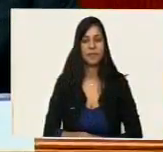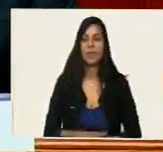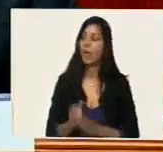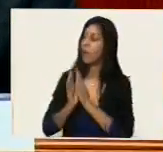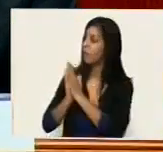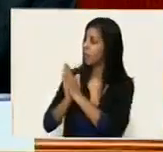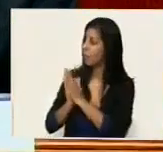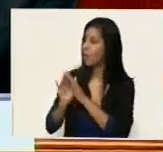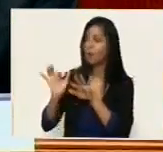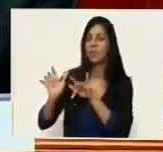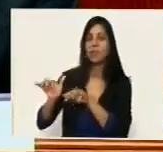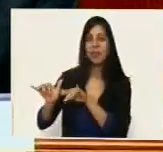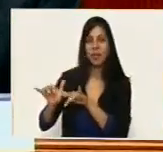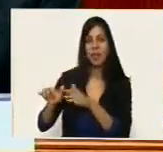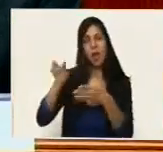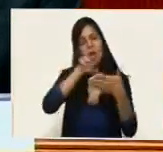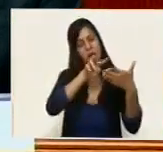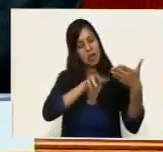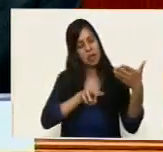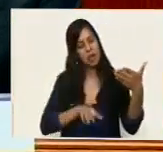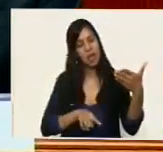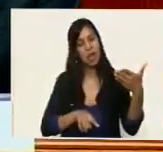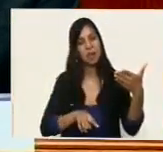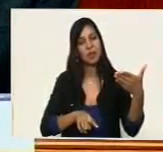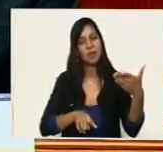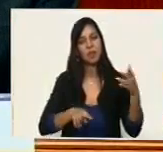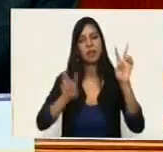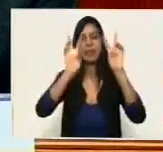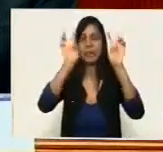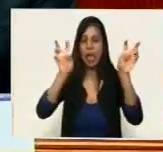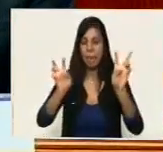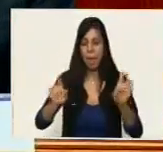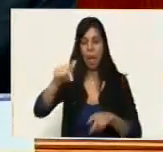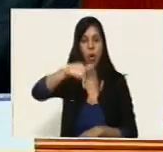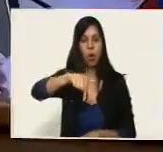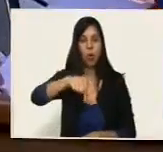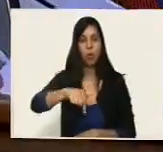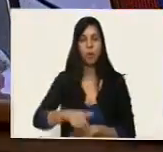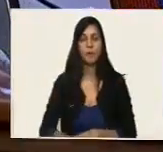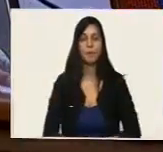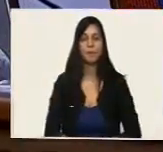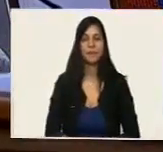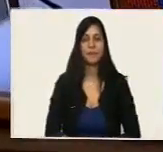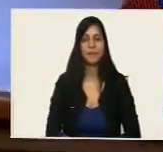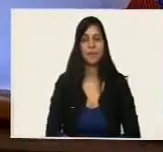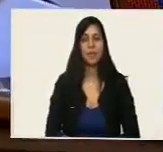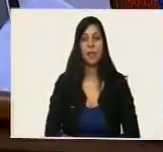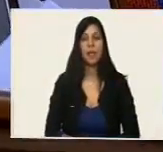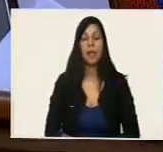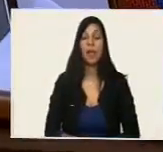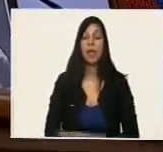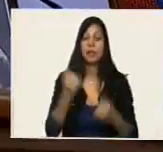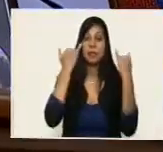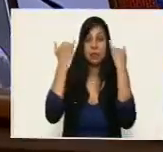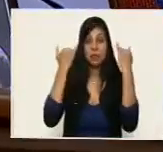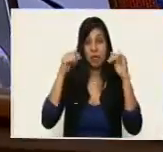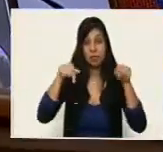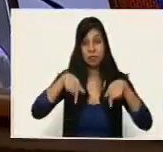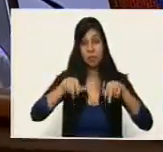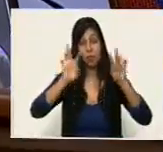Secretario, por favor, sírvase a dar lectura a la propuesta del orden del día. Propuesta del orden del día de